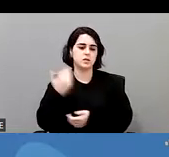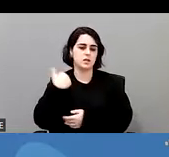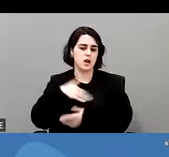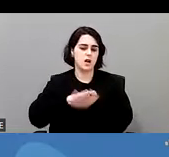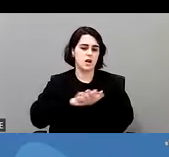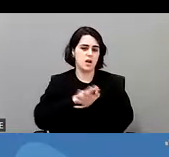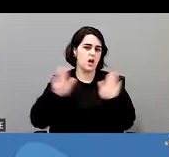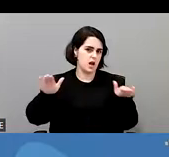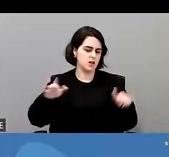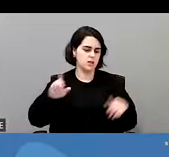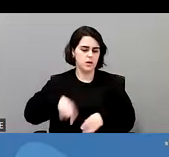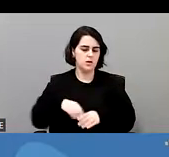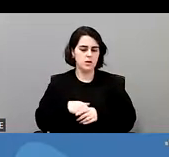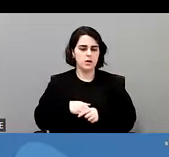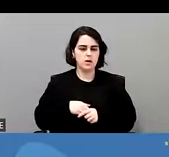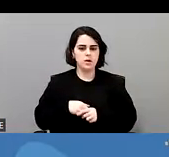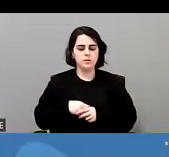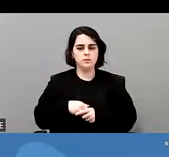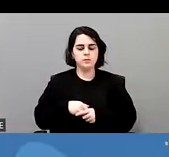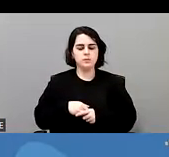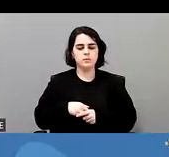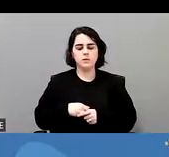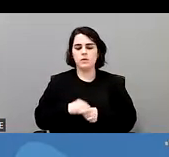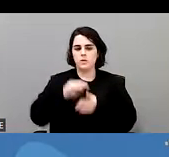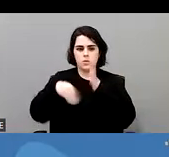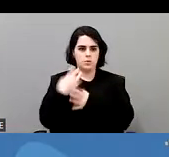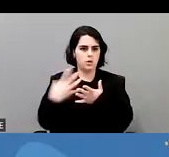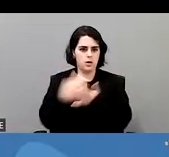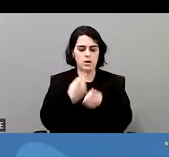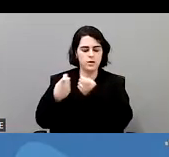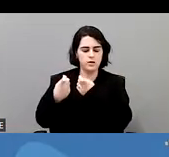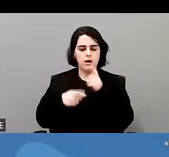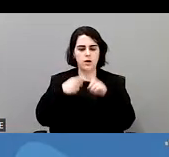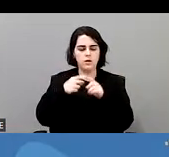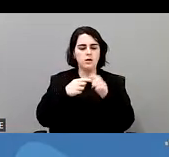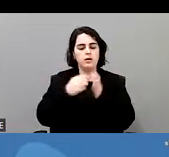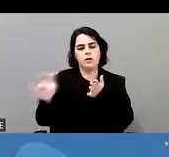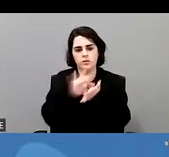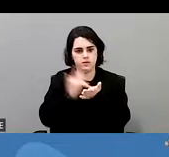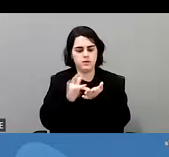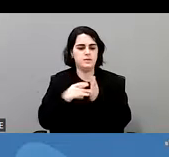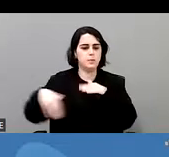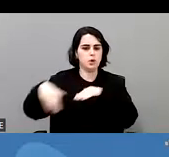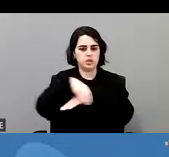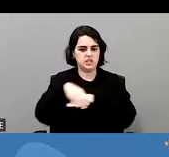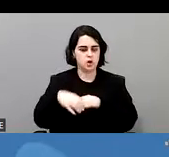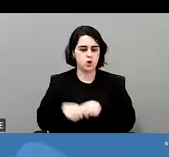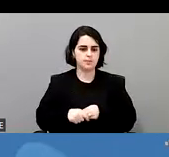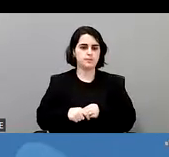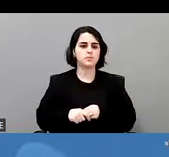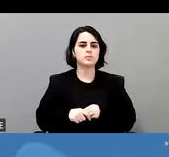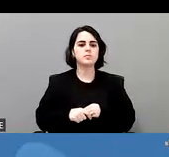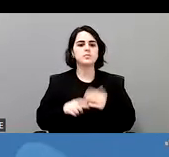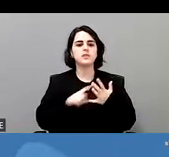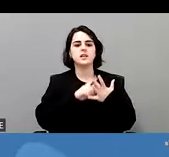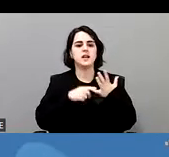Ángeles también, en todos los productos necesarios en lo que sería el catálogo ortoprotésico. Renovar la